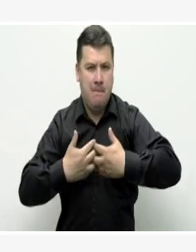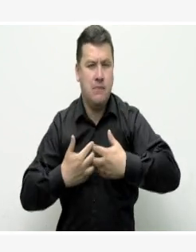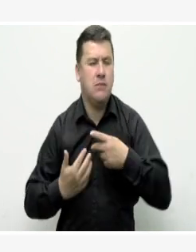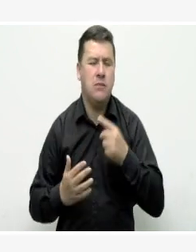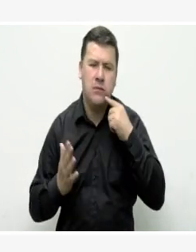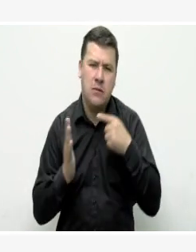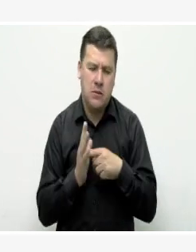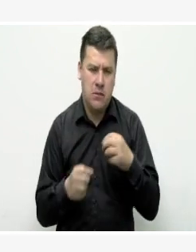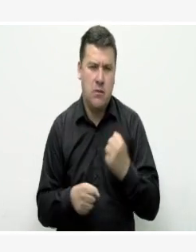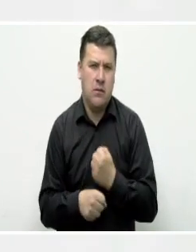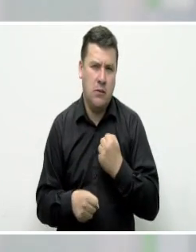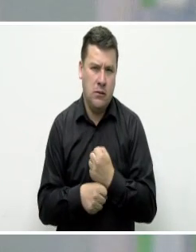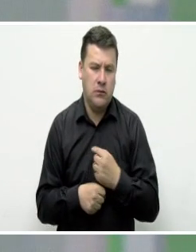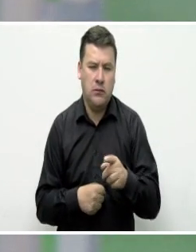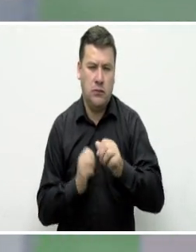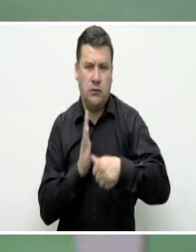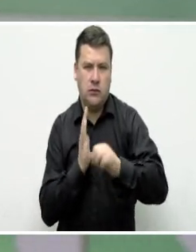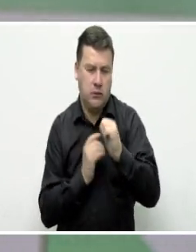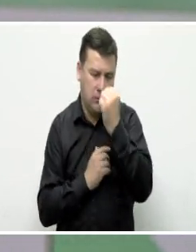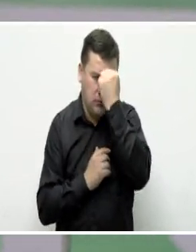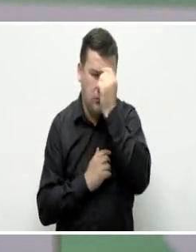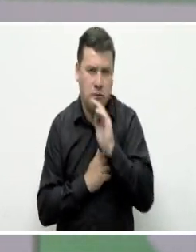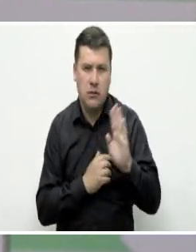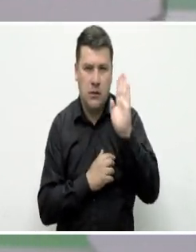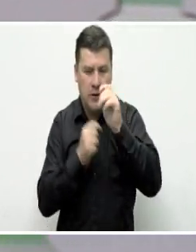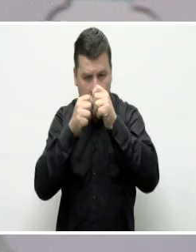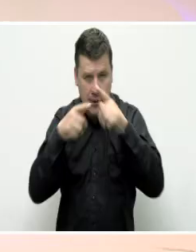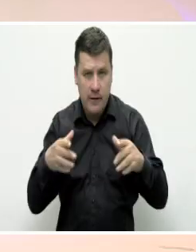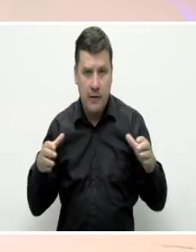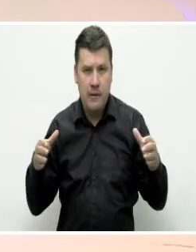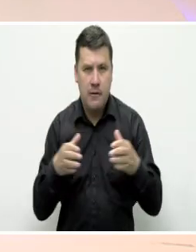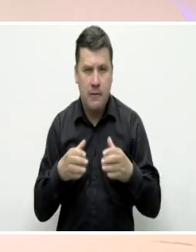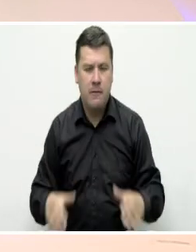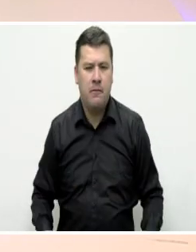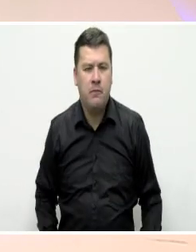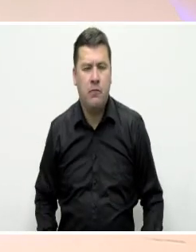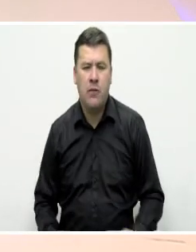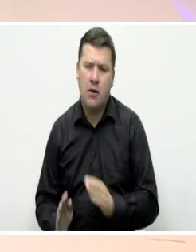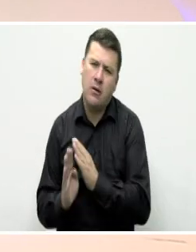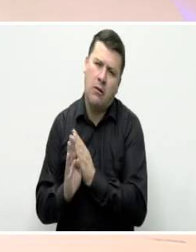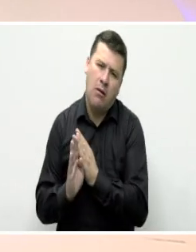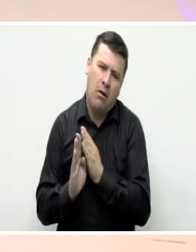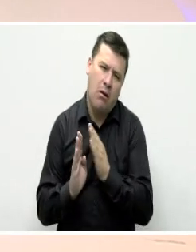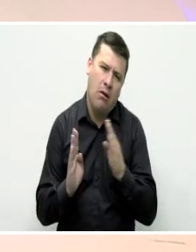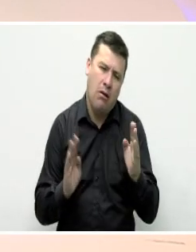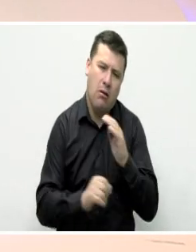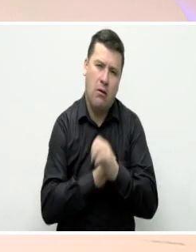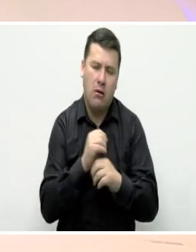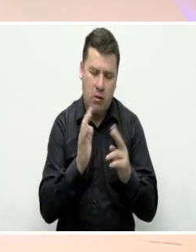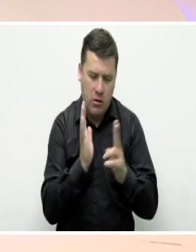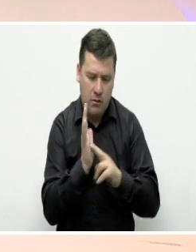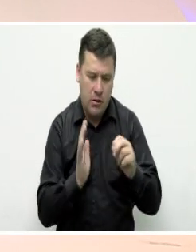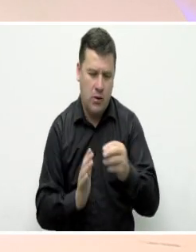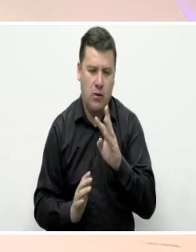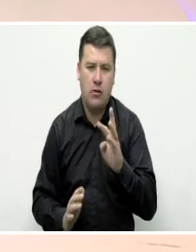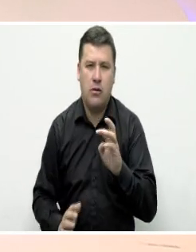respecto del trabajo de la Registraduría Nacional del Estado Civil a lo largo de este 2018.